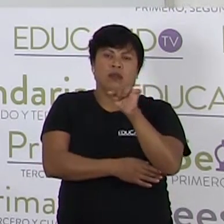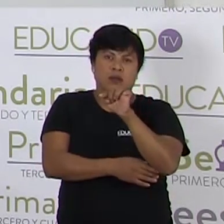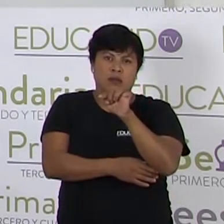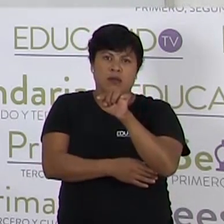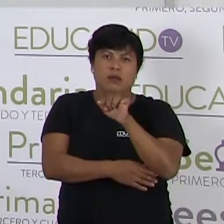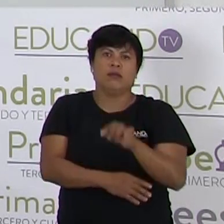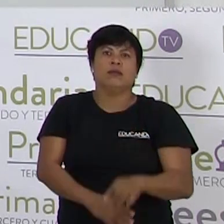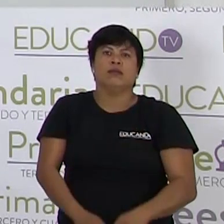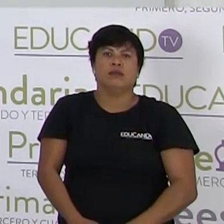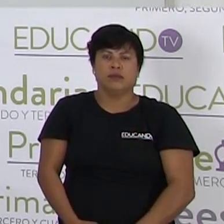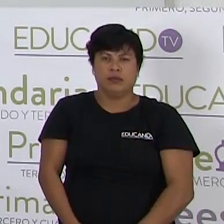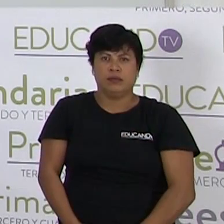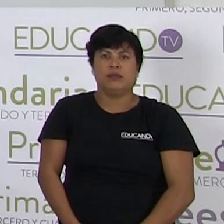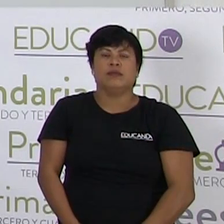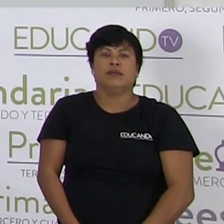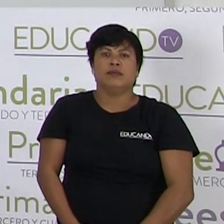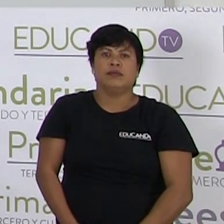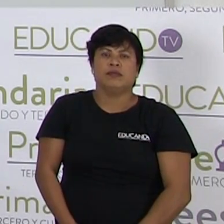Fernández.